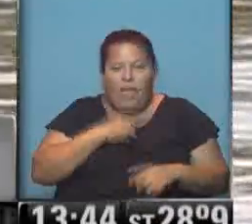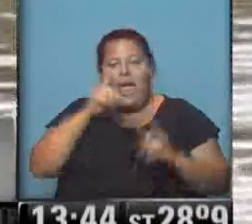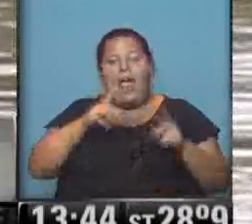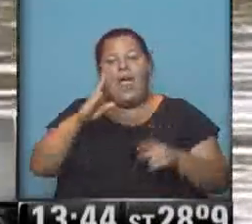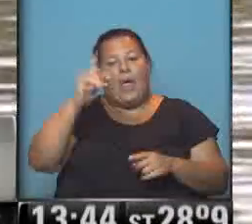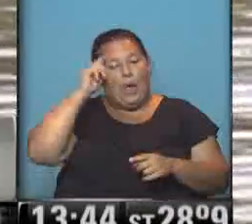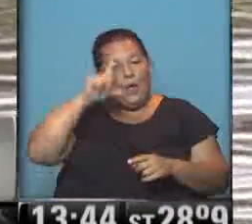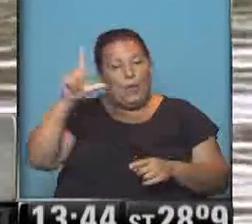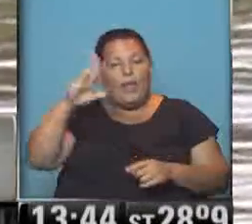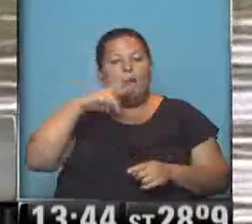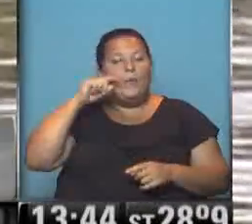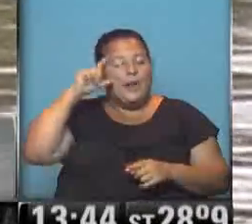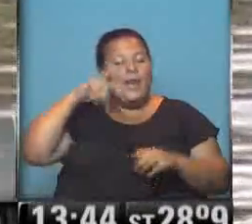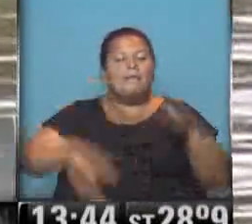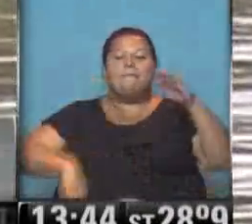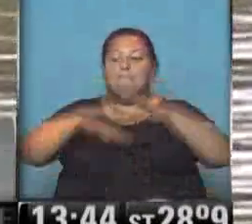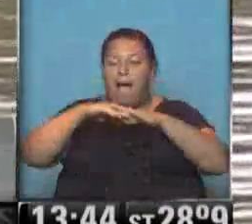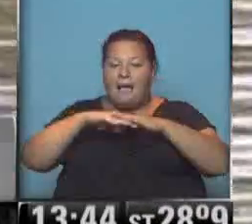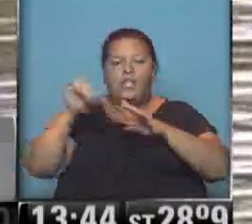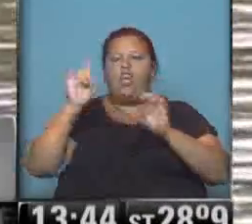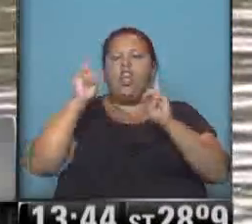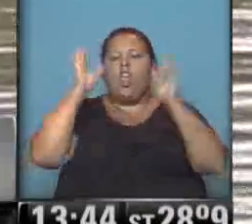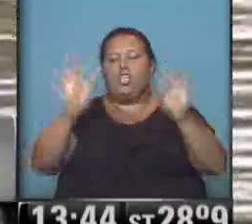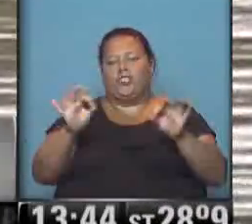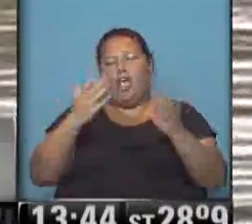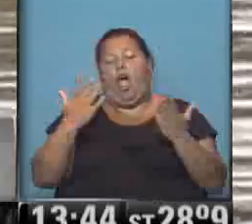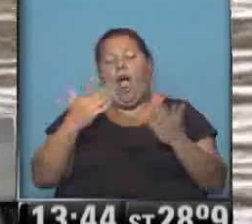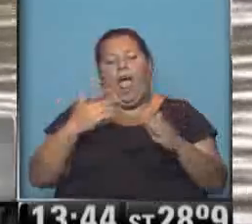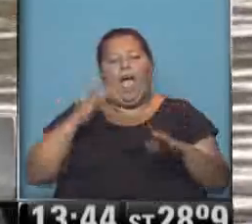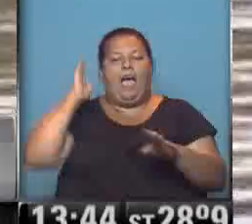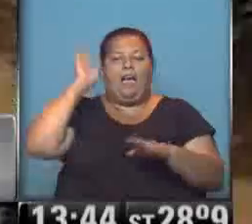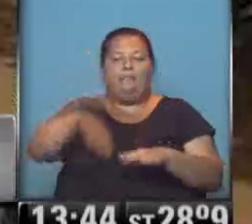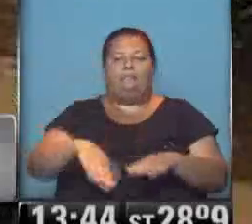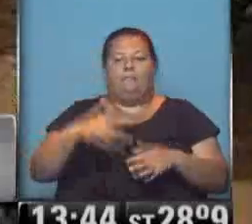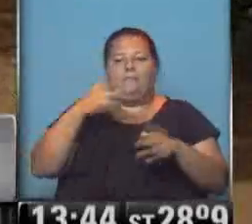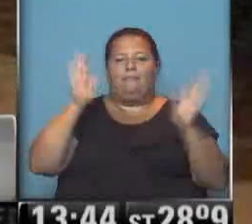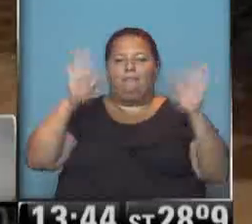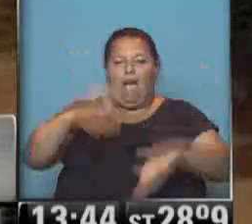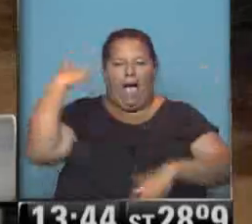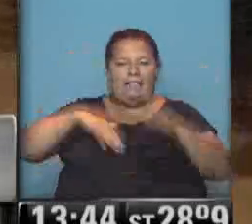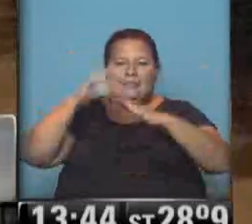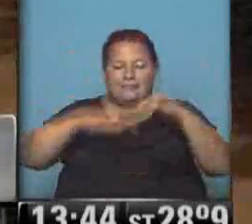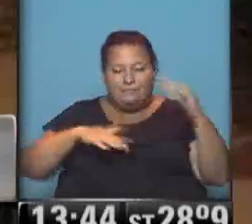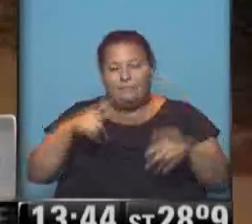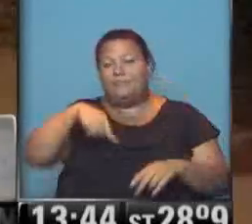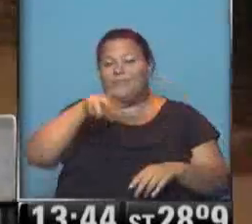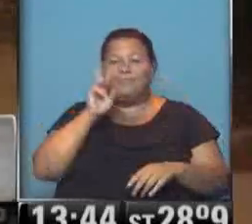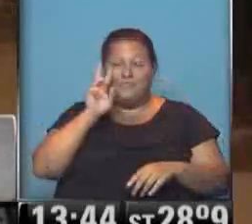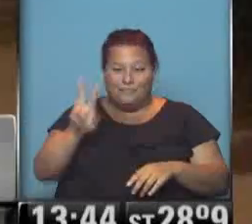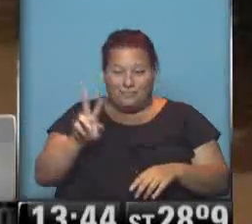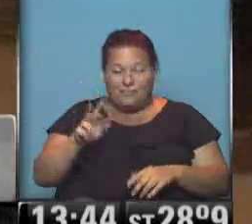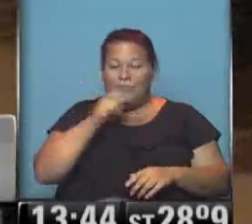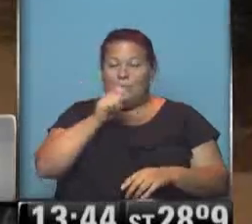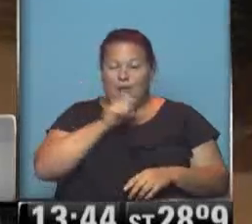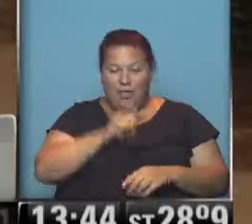melville de que el pico máximo no llegue a derribar las defensas que se han construido y como ustedes pudieron apreciar en la